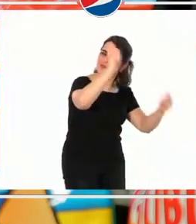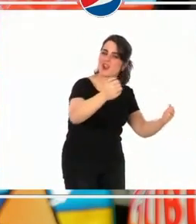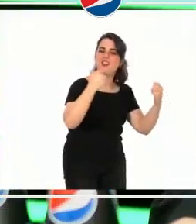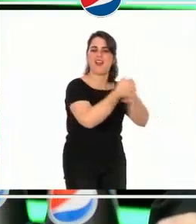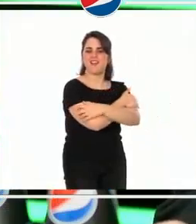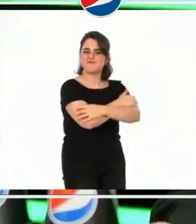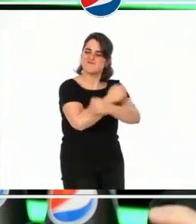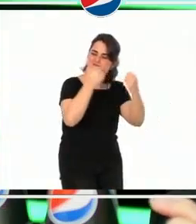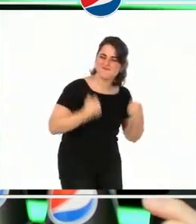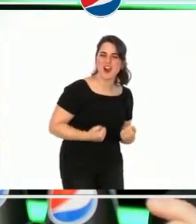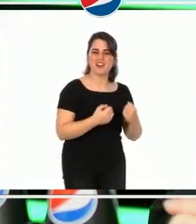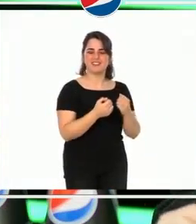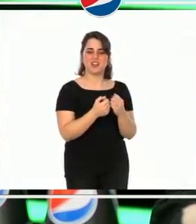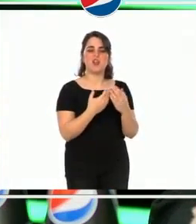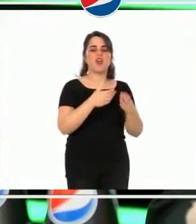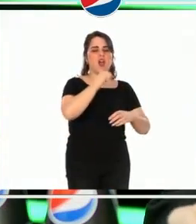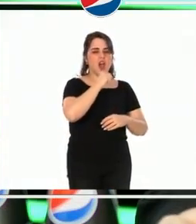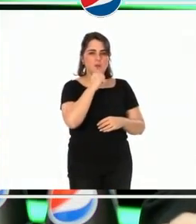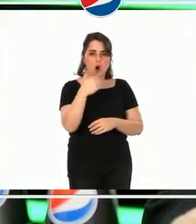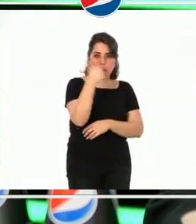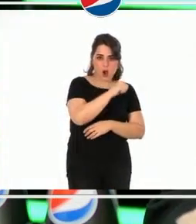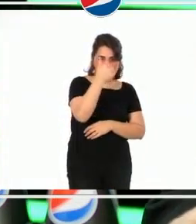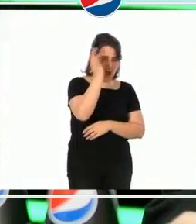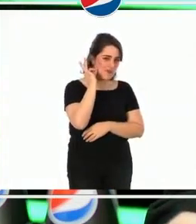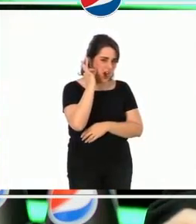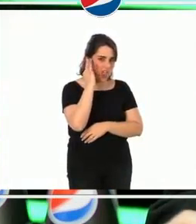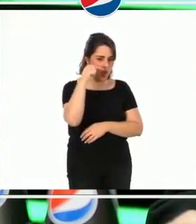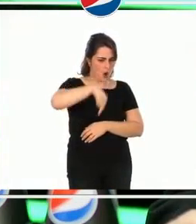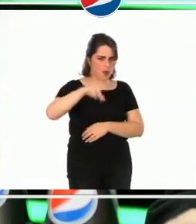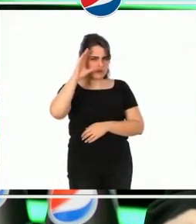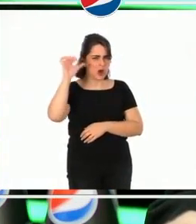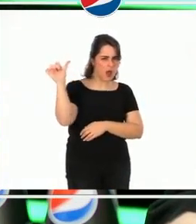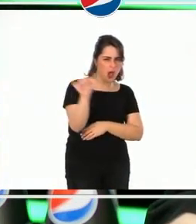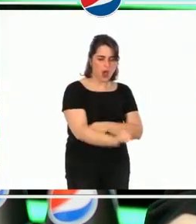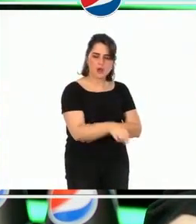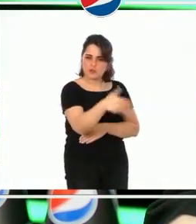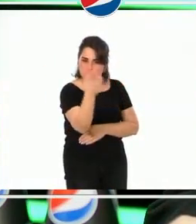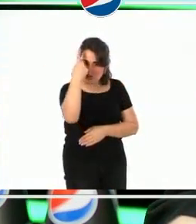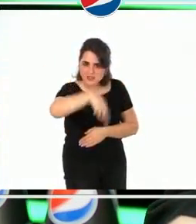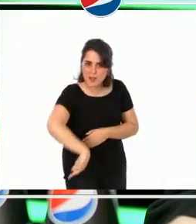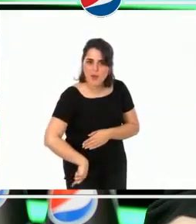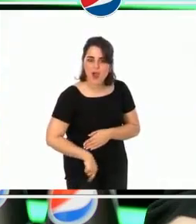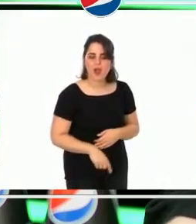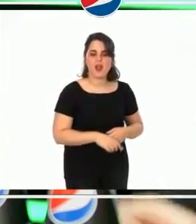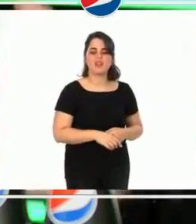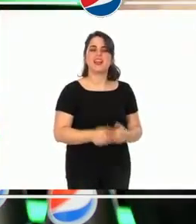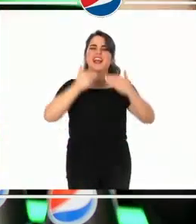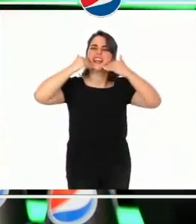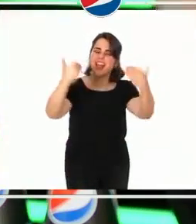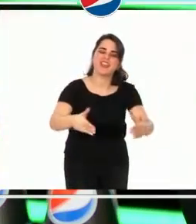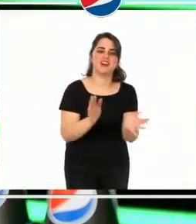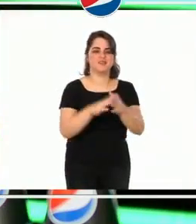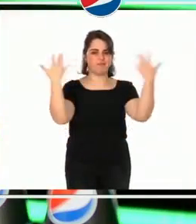abrazo. Mucho abuelo, mucha abuela nos estará viendo hoy. Que sepan una cosa ustedes. ¡Gracias! ¡Un